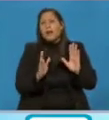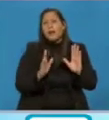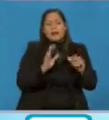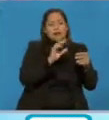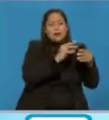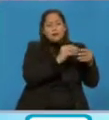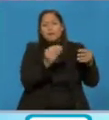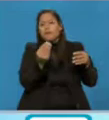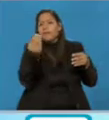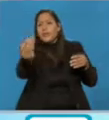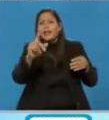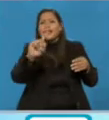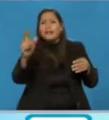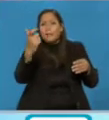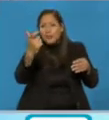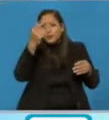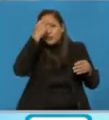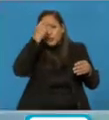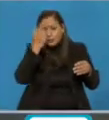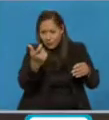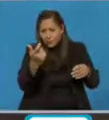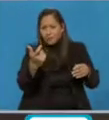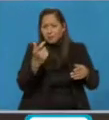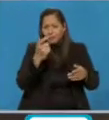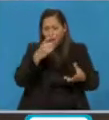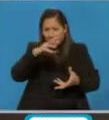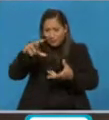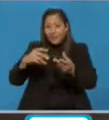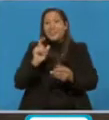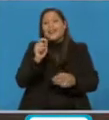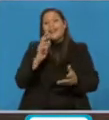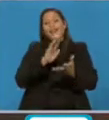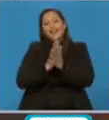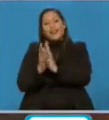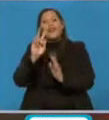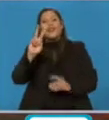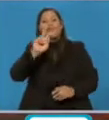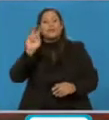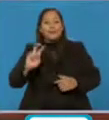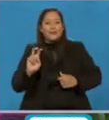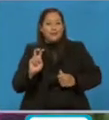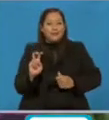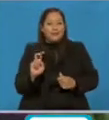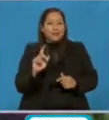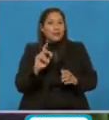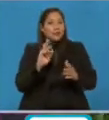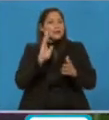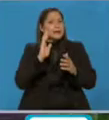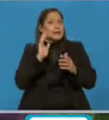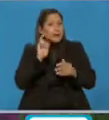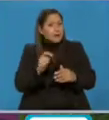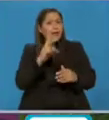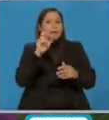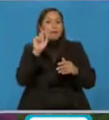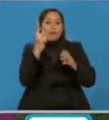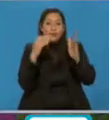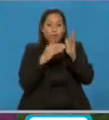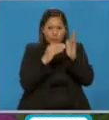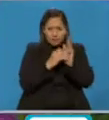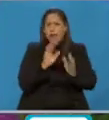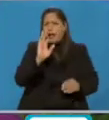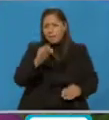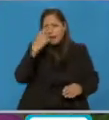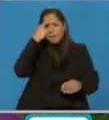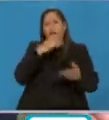da 100 pesos de Bitcoin, por favor. Yo pensé que me da 2 rebanadas Ahora de sí pizza. entiendo porque son solo 21 millones. Sí, Exacto. se los voy a aceptar para la tanda.